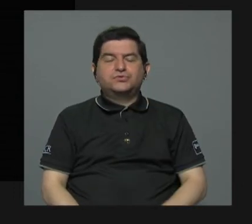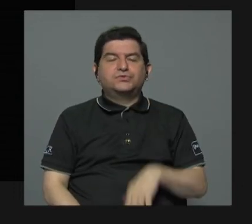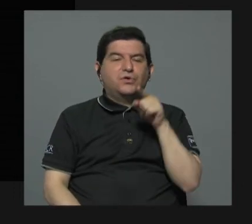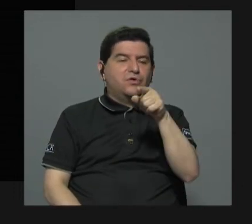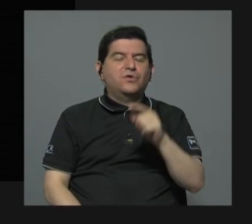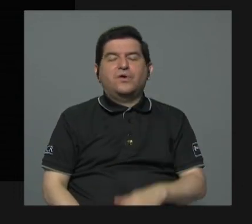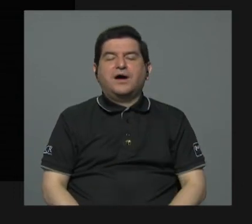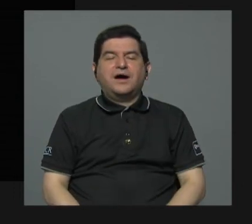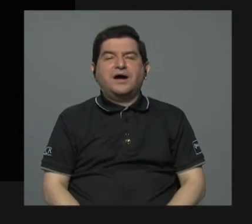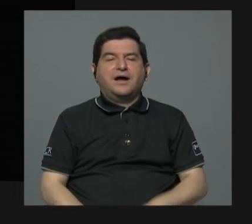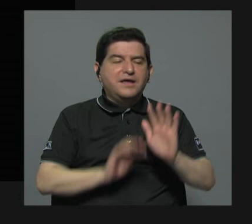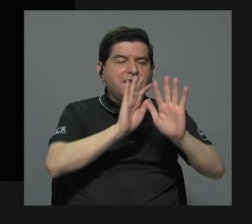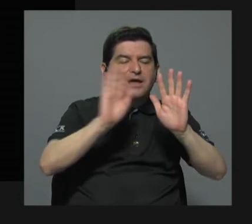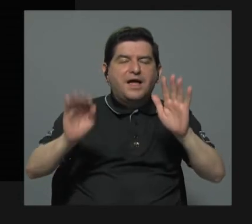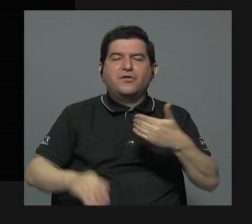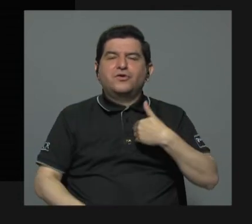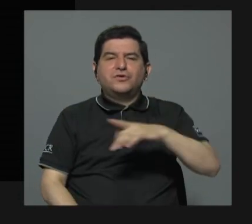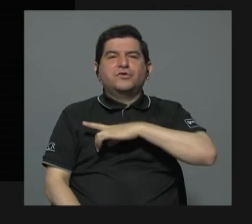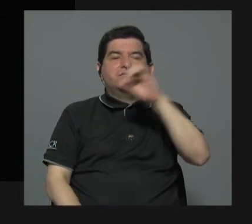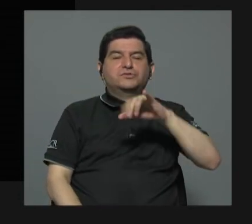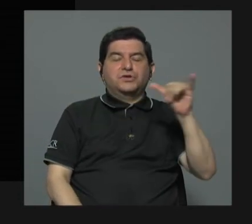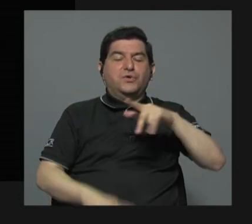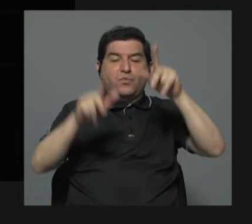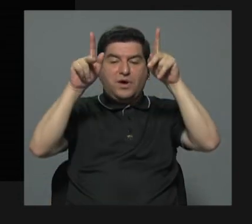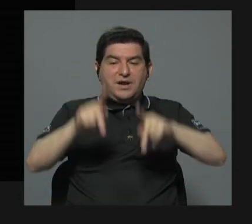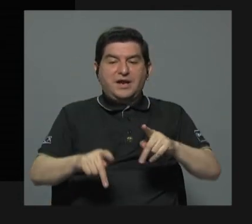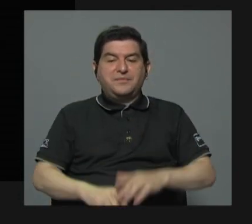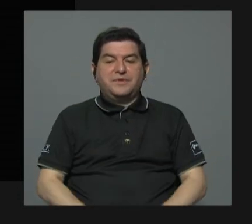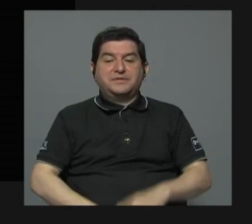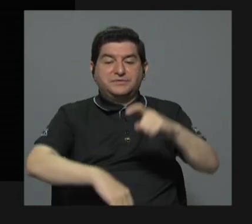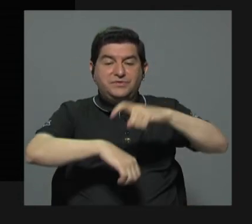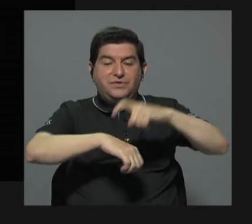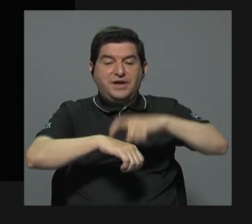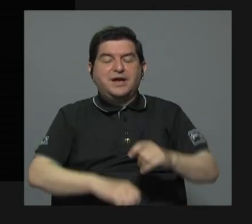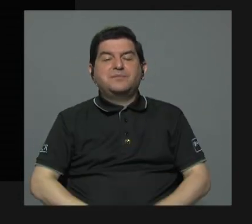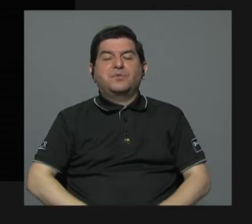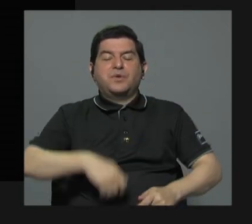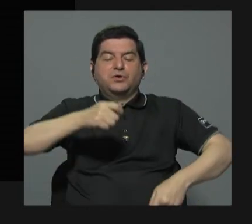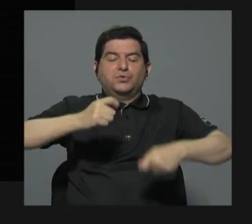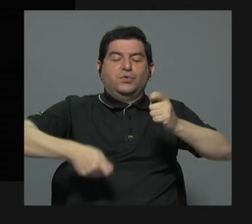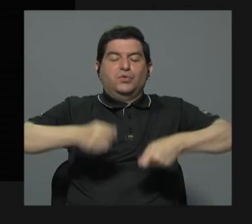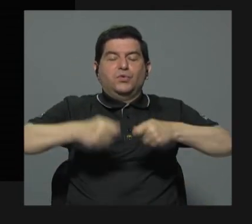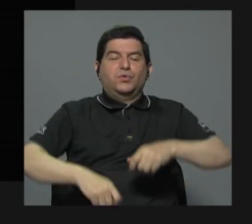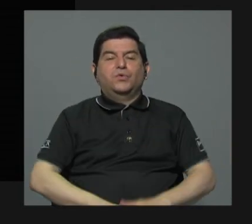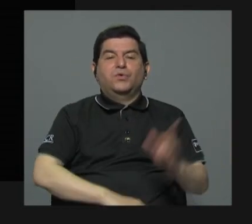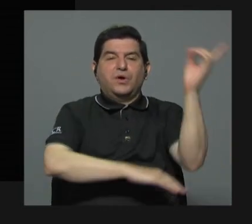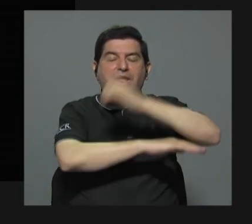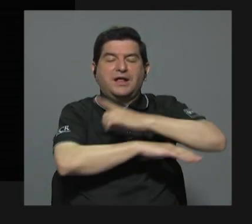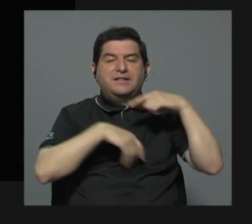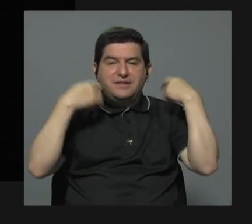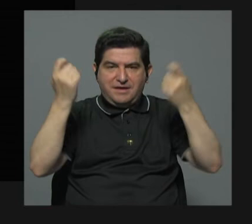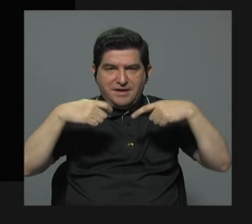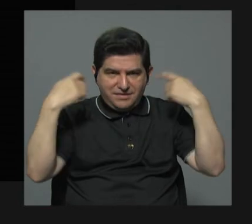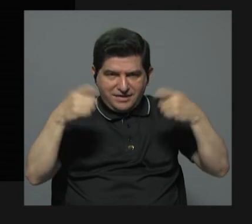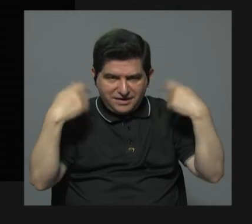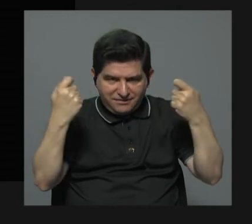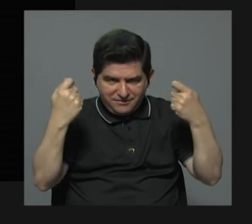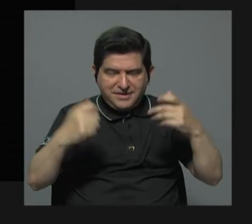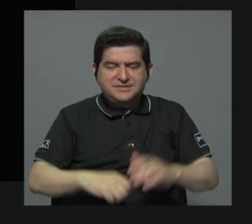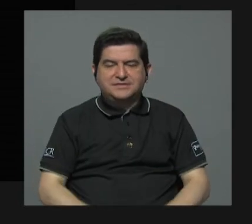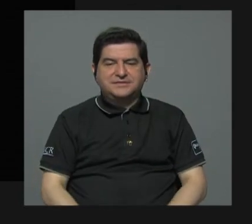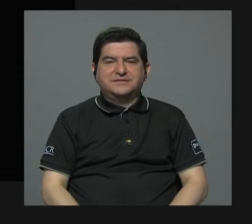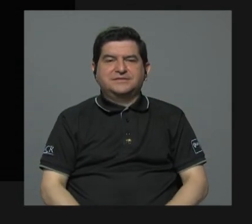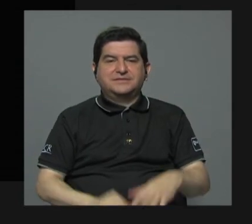la deidad, y lo mismo tiene el personaje que está tocando el tambor el día de esa fiesta que se llama Xocohuetzi, cae la